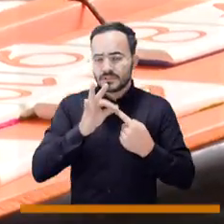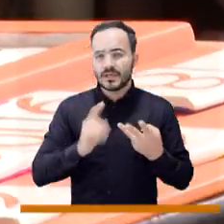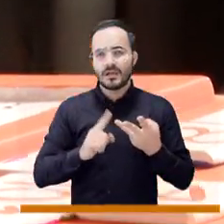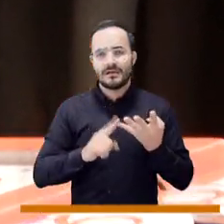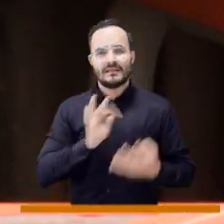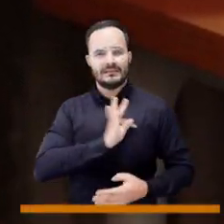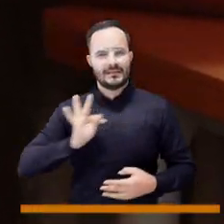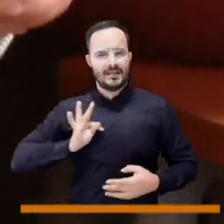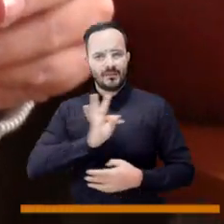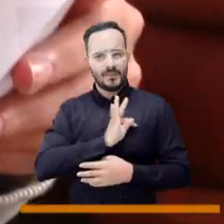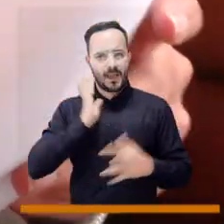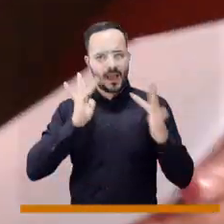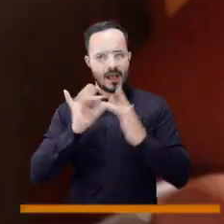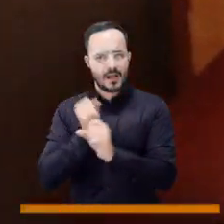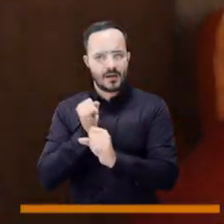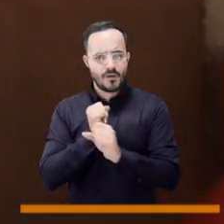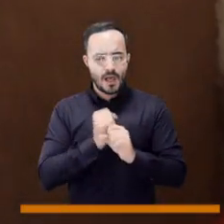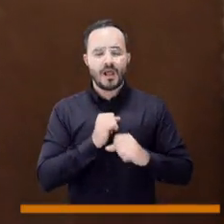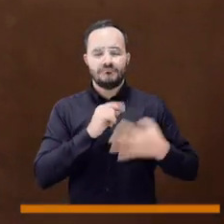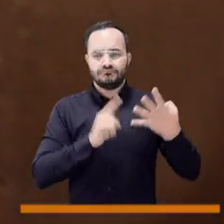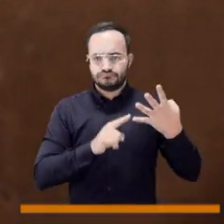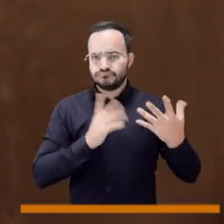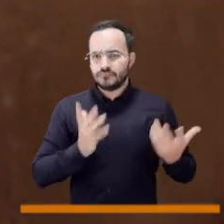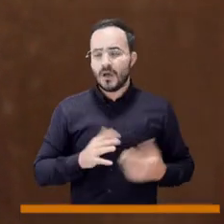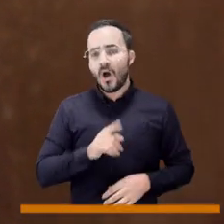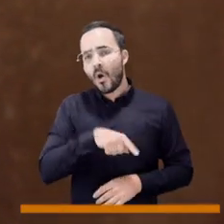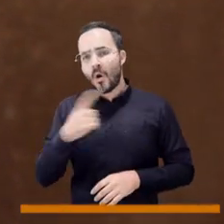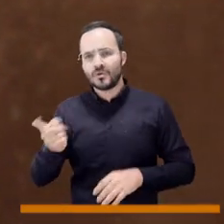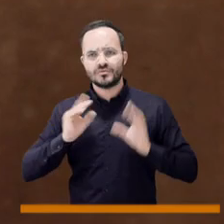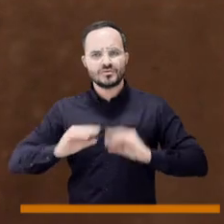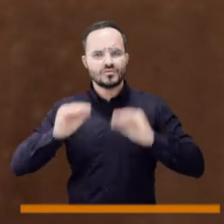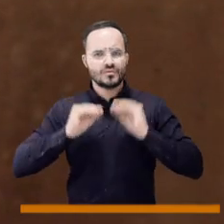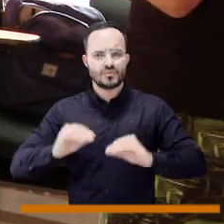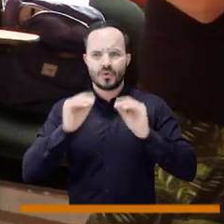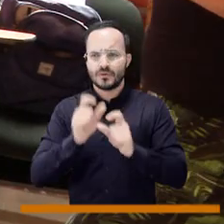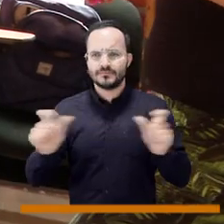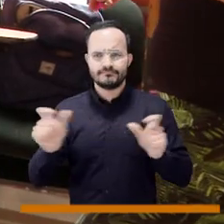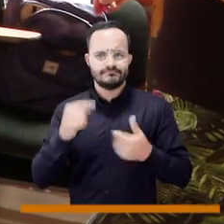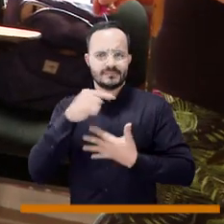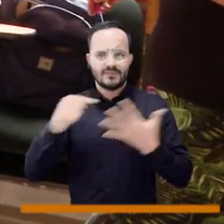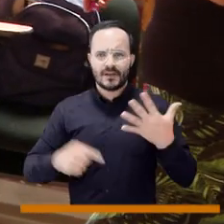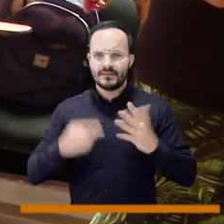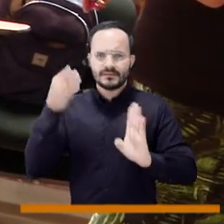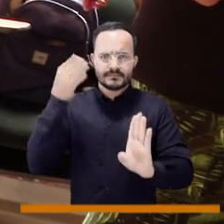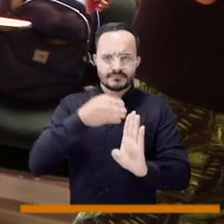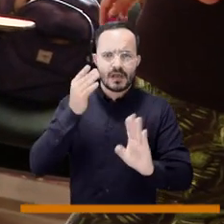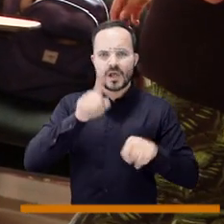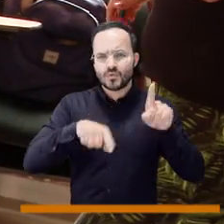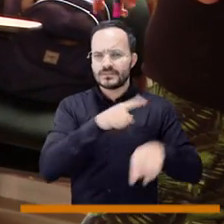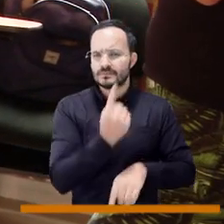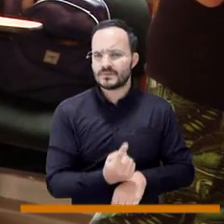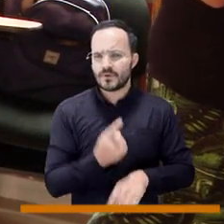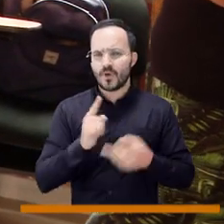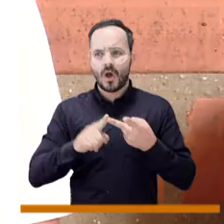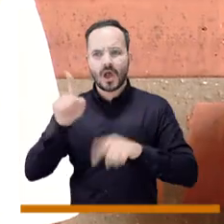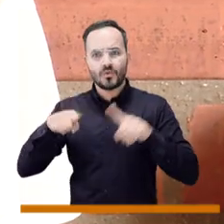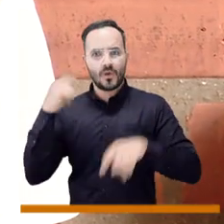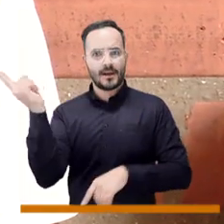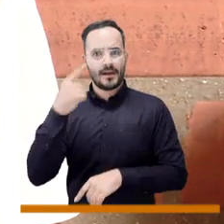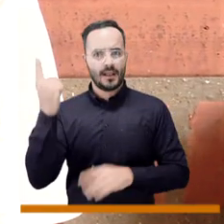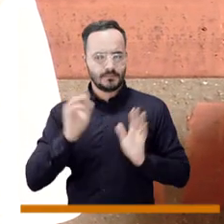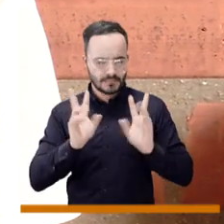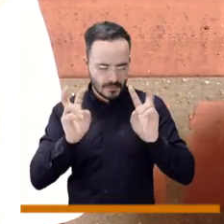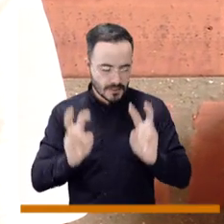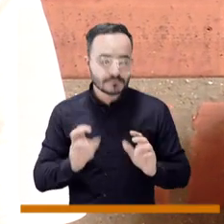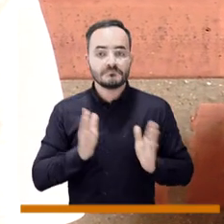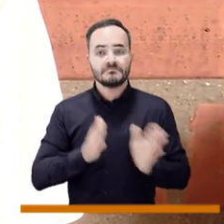educadores especiales, terapeutas ocupacionales, un equipo amplio de instructores en diferentes áreas, tanto específicas como generales, y